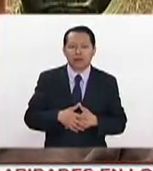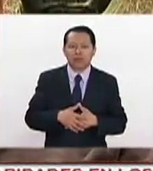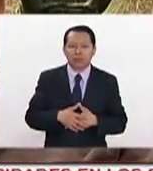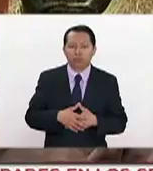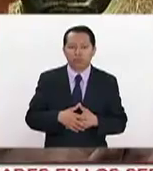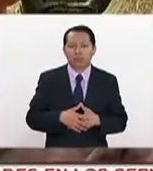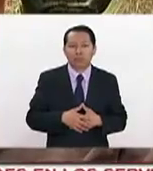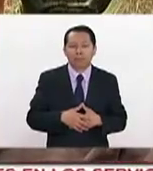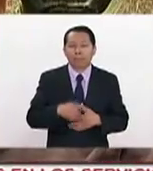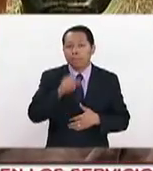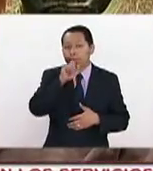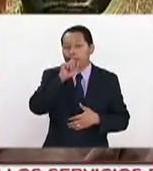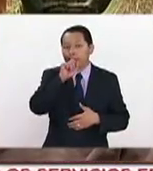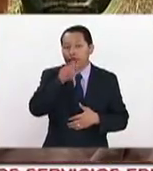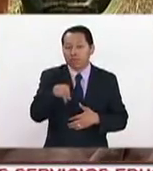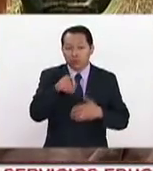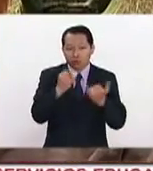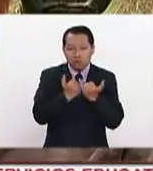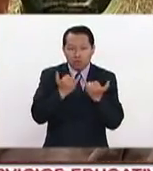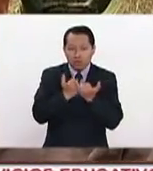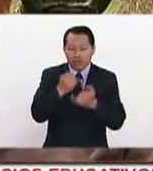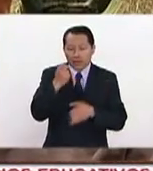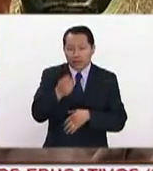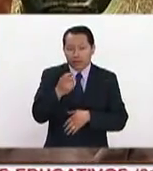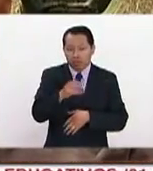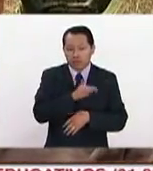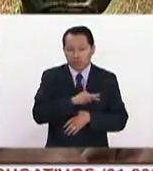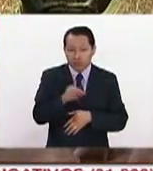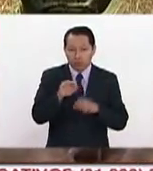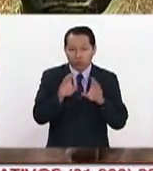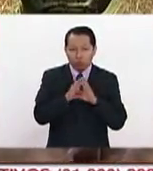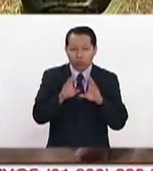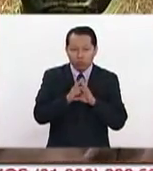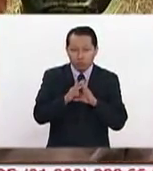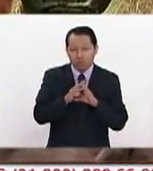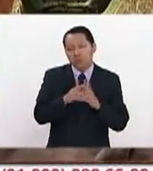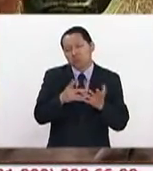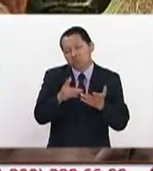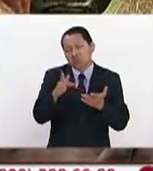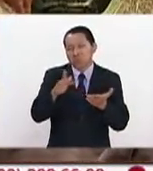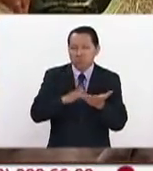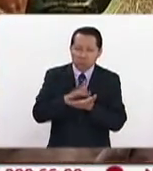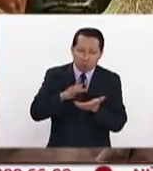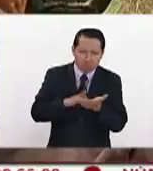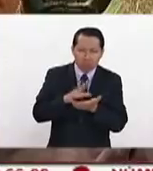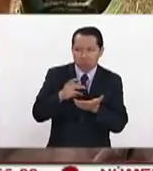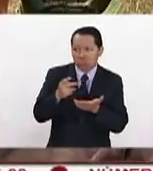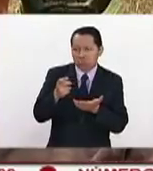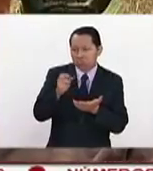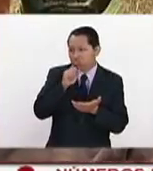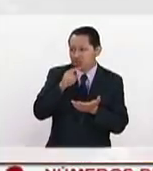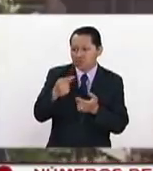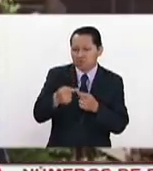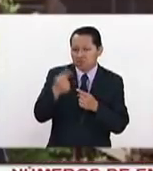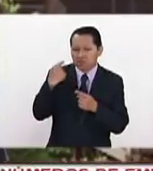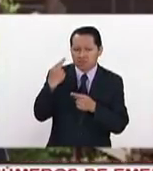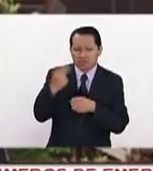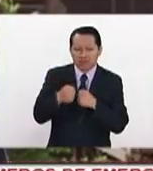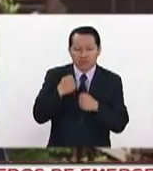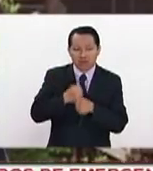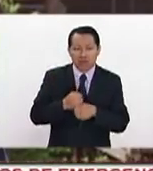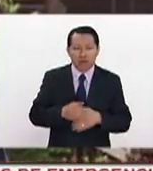Y eso es lo que estamos haciendo permanentemente aquí. Tenemos grupo de apoyo desde hace 25 años. A